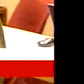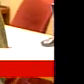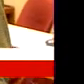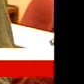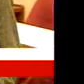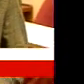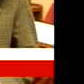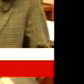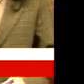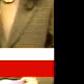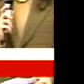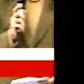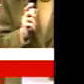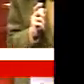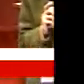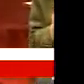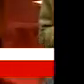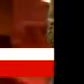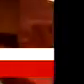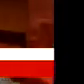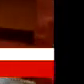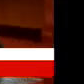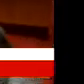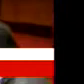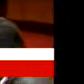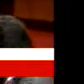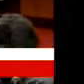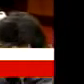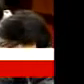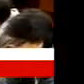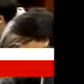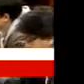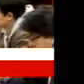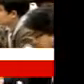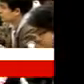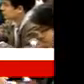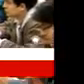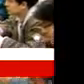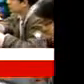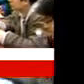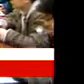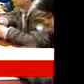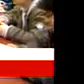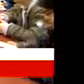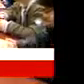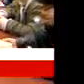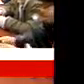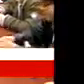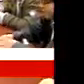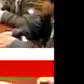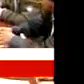comunidad Twitter. Ella ha invitado a un grupo de jóvenes, muchos de ellos profesionales, que se encuentran aquí presentes en este